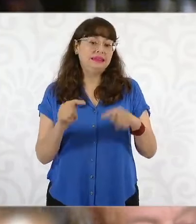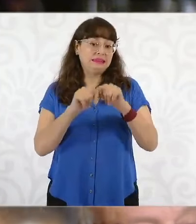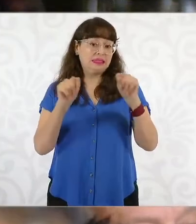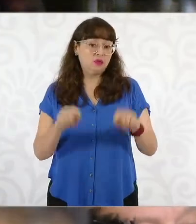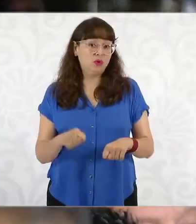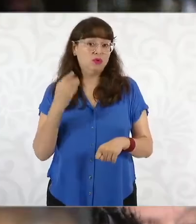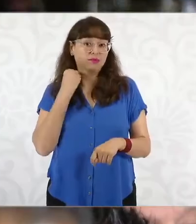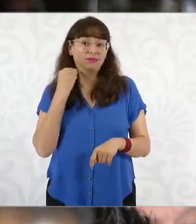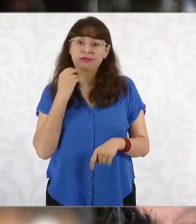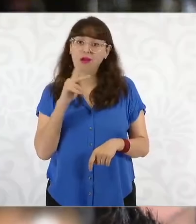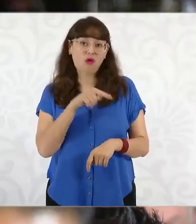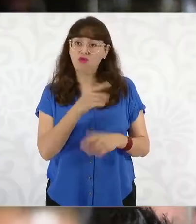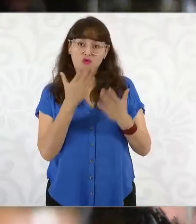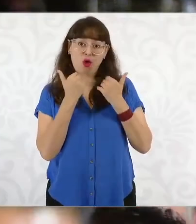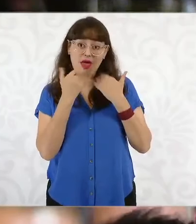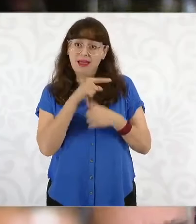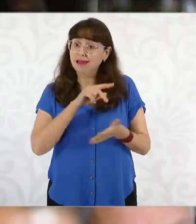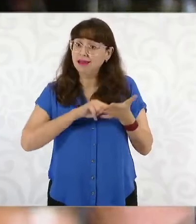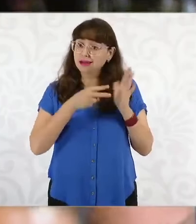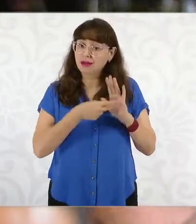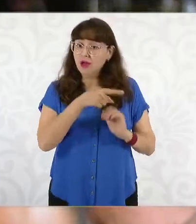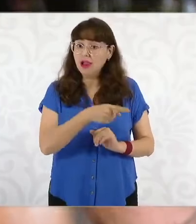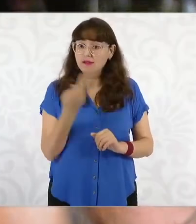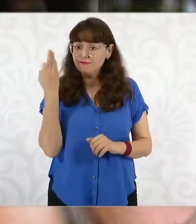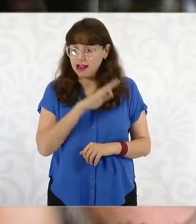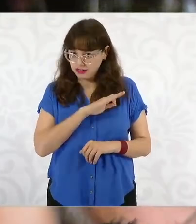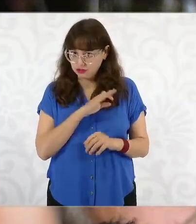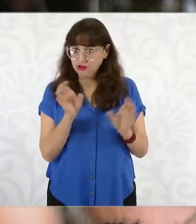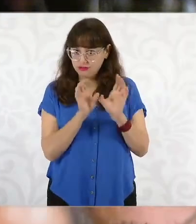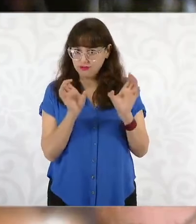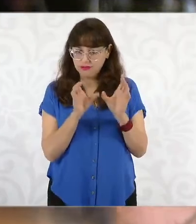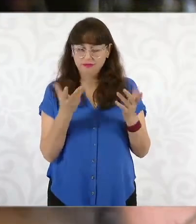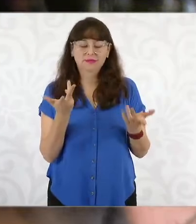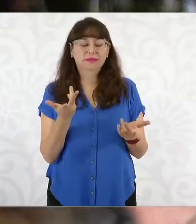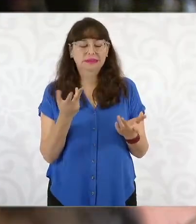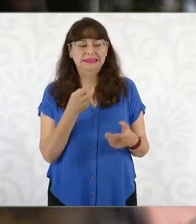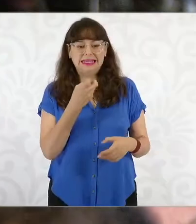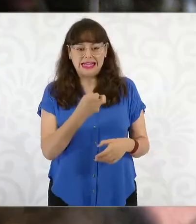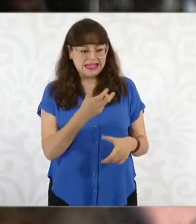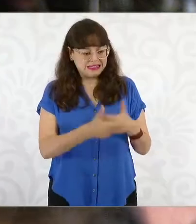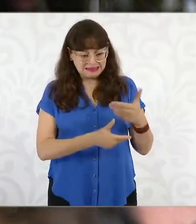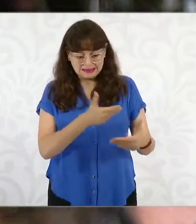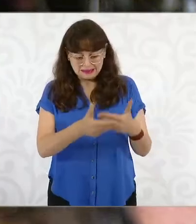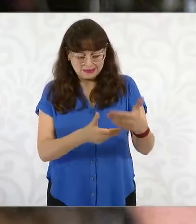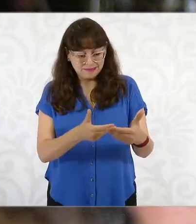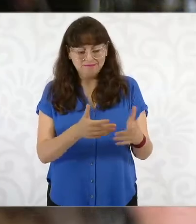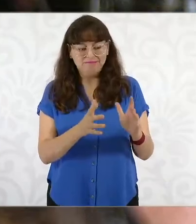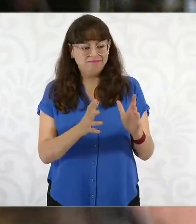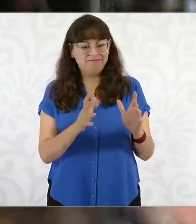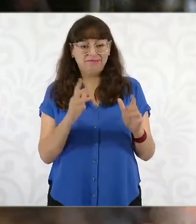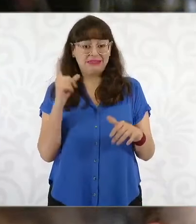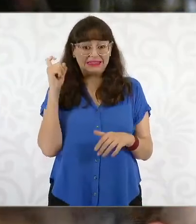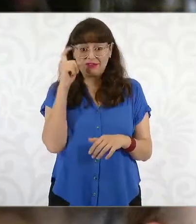y malos ejemplos de fiscales supuestamente autónomos, pero pues que se convierten en pequeños virreyes en sus